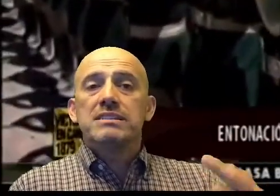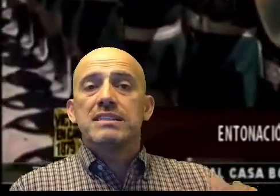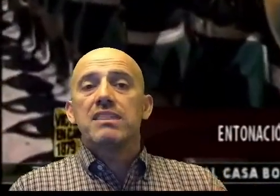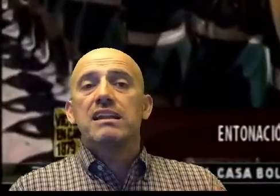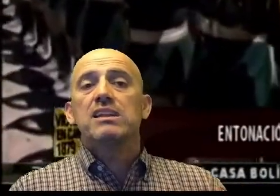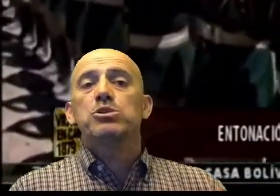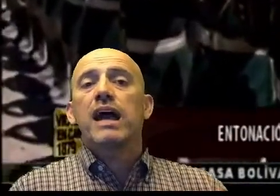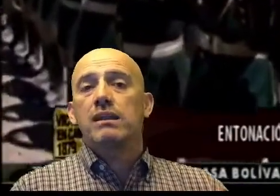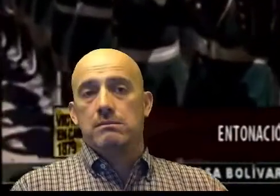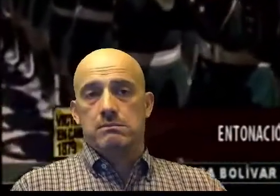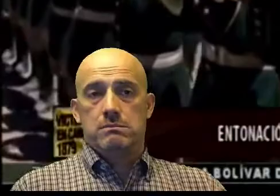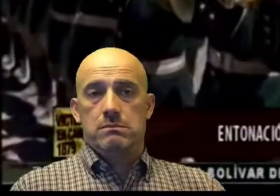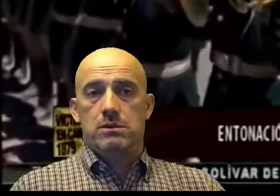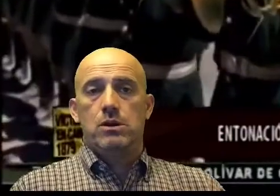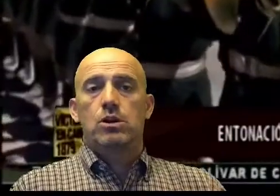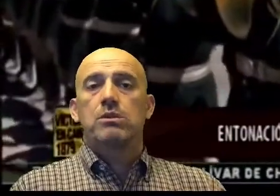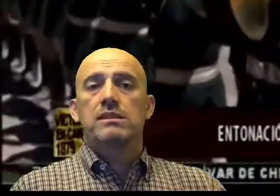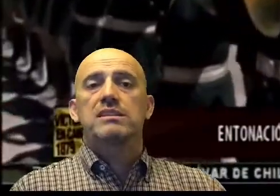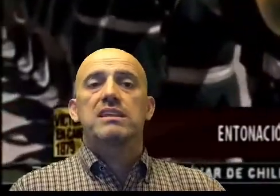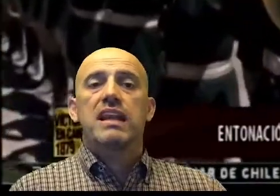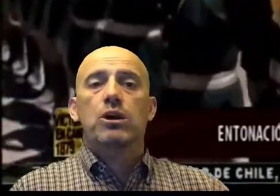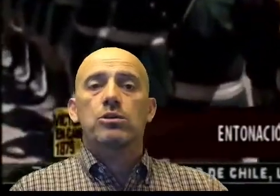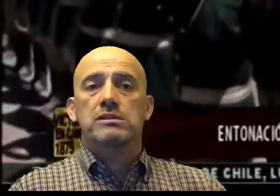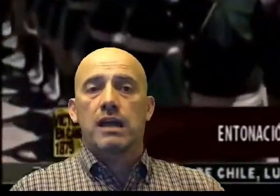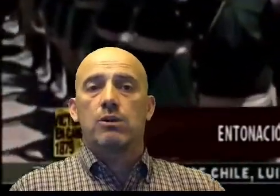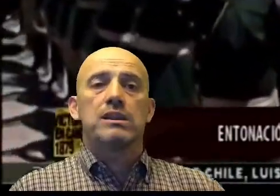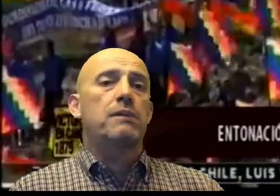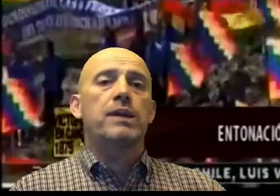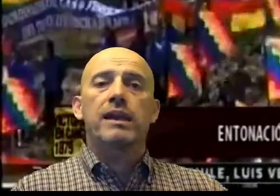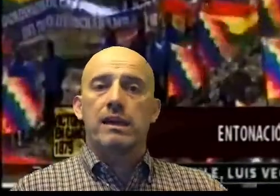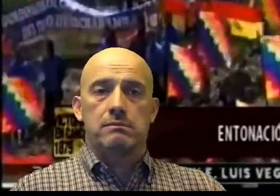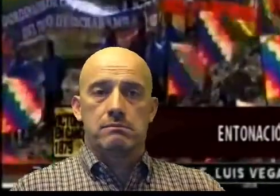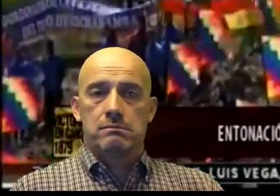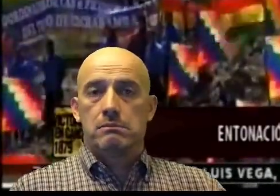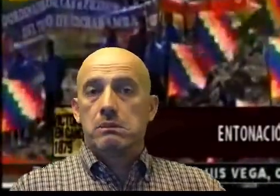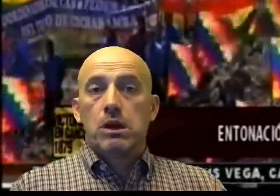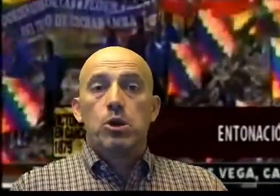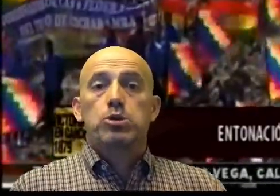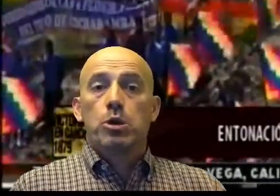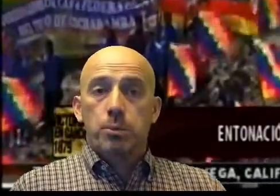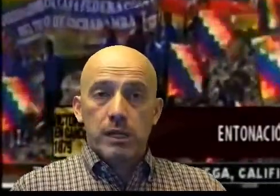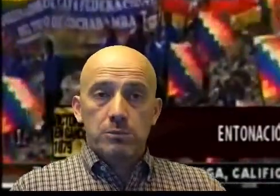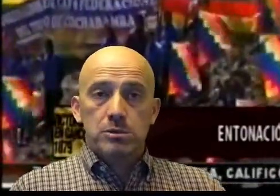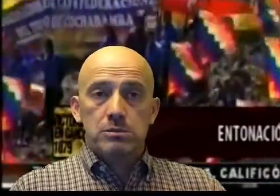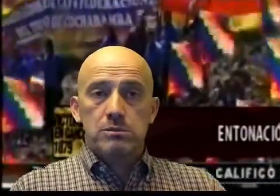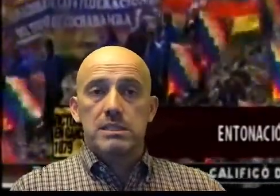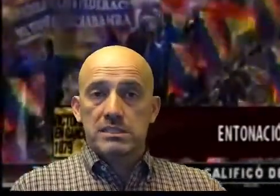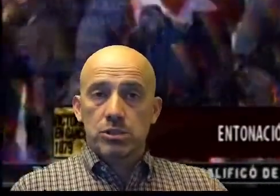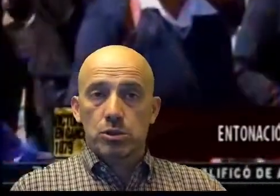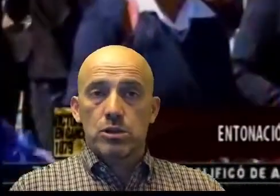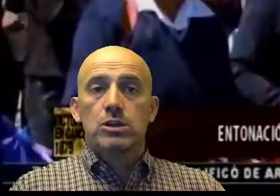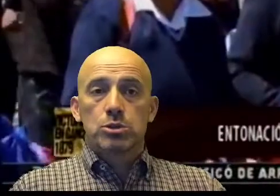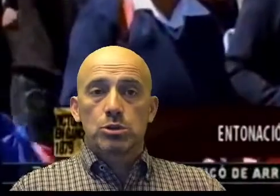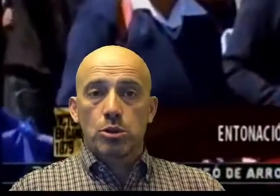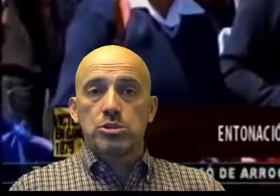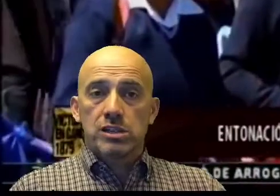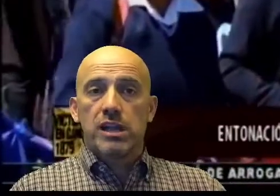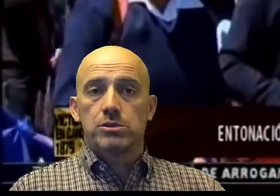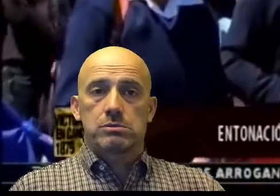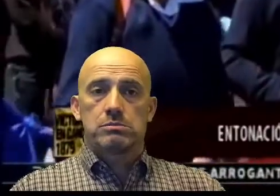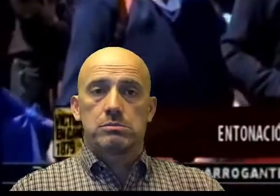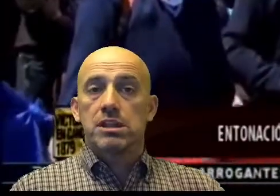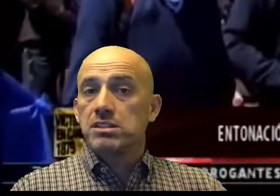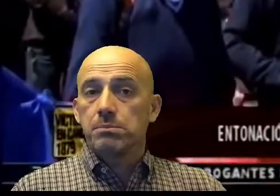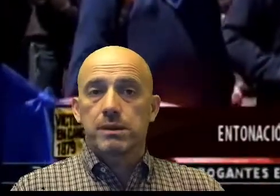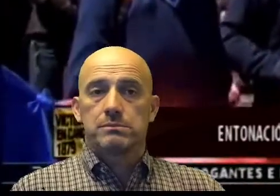provincia del litoral como quien dice de la costa o de la playa los topónimos de ese sector son todos